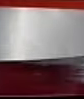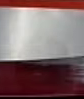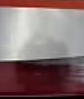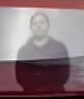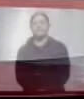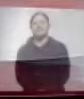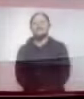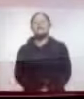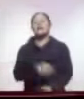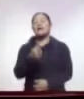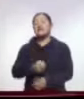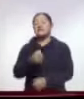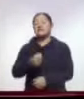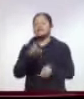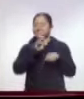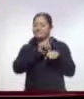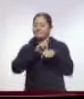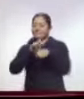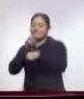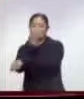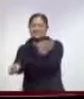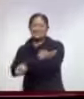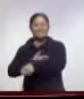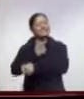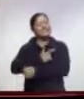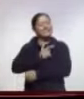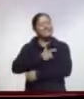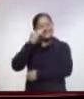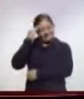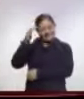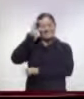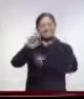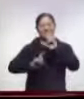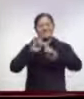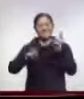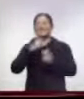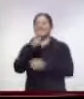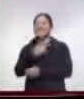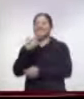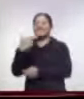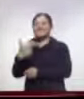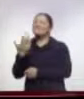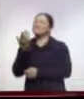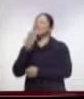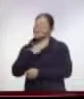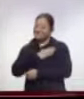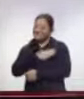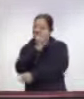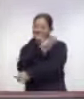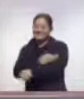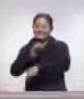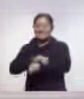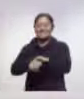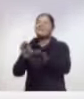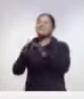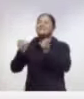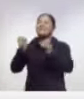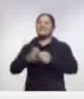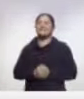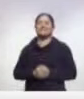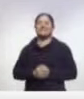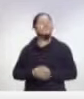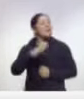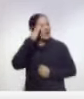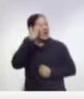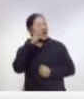Y saludamos como todas las tardes con muchísimo gusto al señor de los deportes, Pepe Hernández. Muy buenas tardes, amigo. ¿Cómo estás? ¿Qué